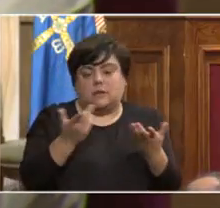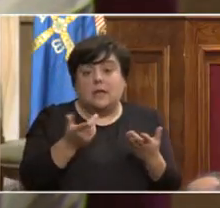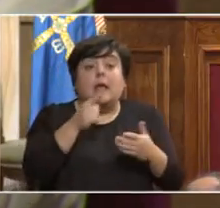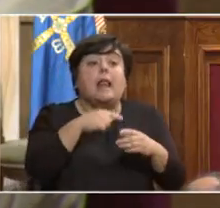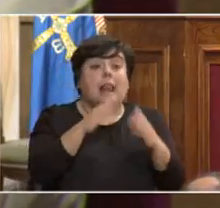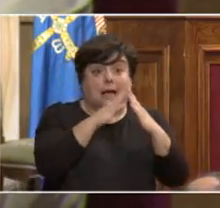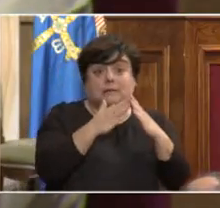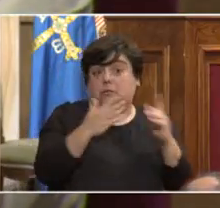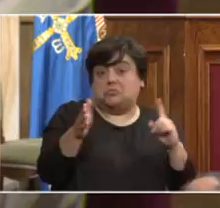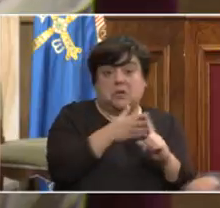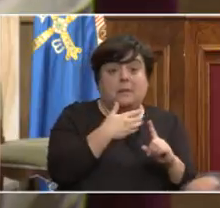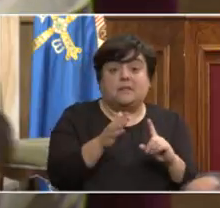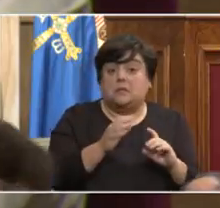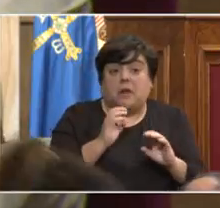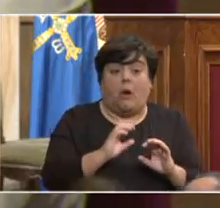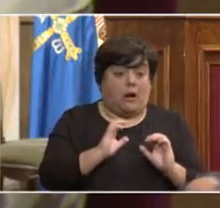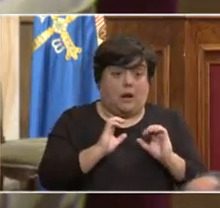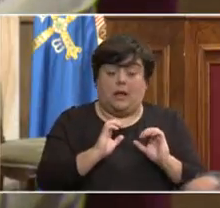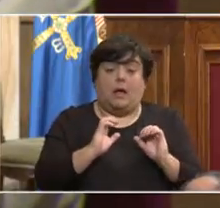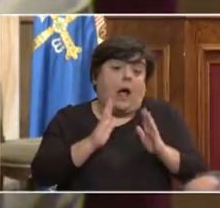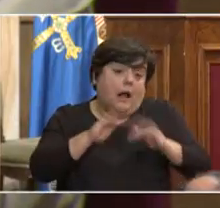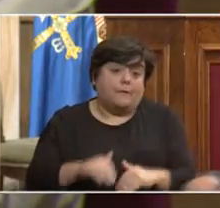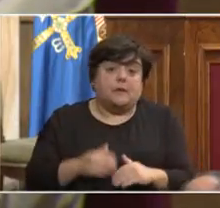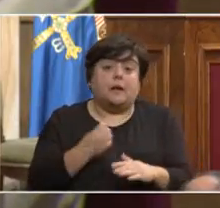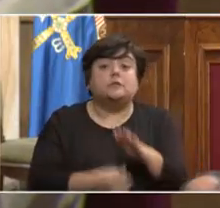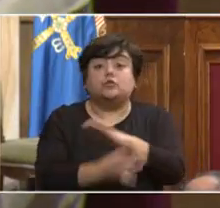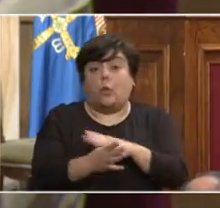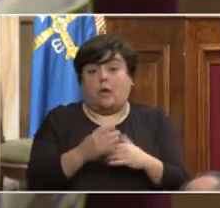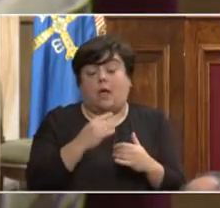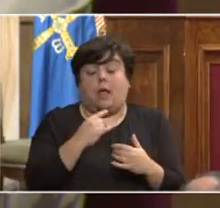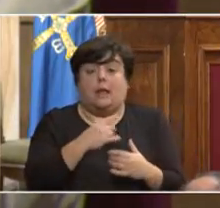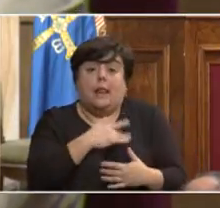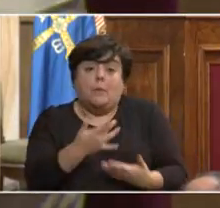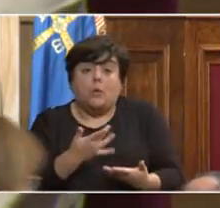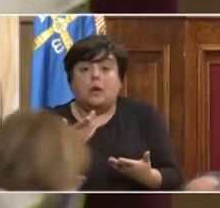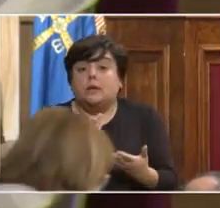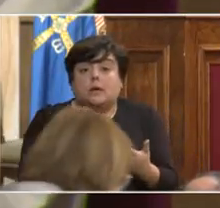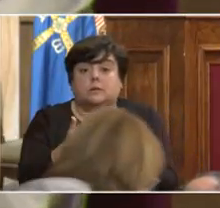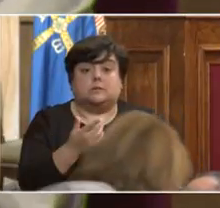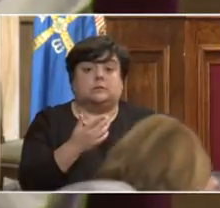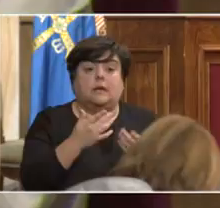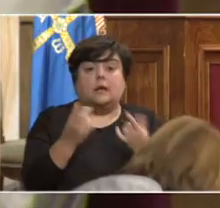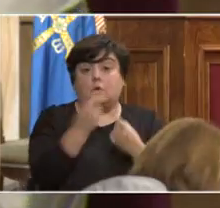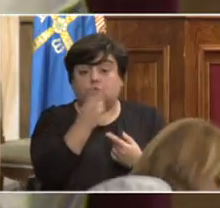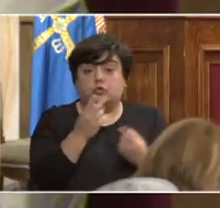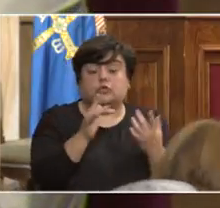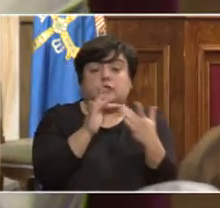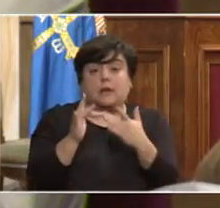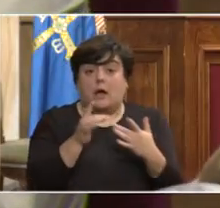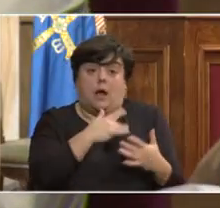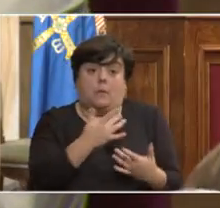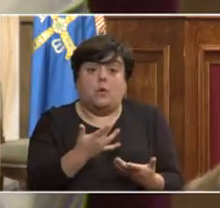demás, pero finalmente triunfa el amor, el patrón se enamora de la muchacha, se casan y todos comen perdices y todos felices.